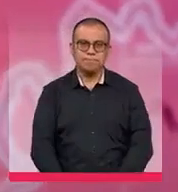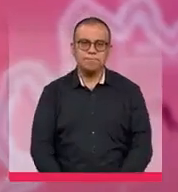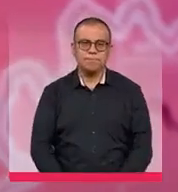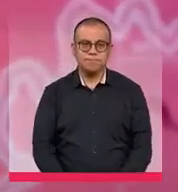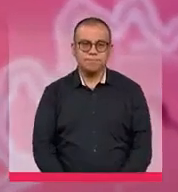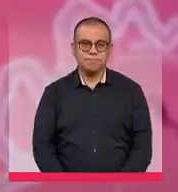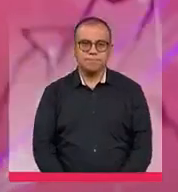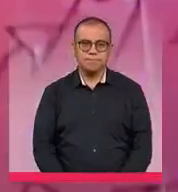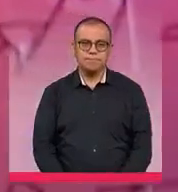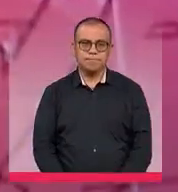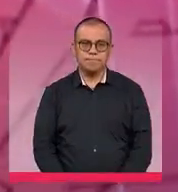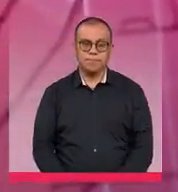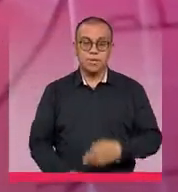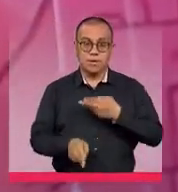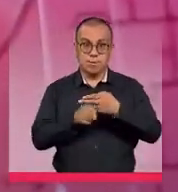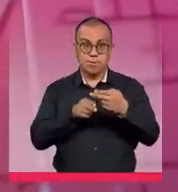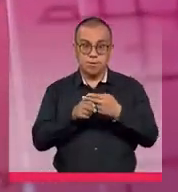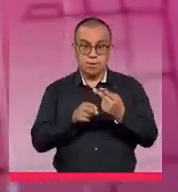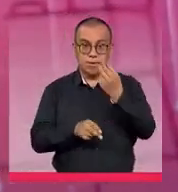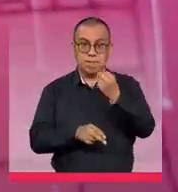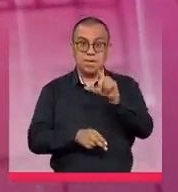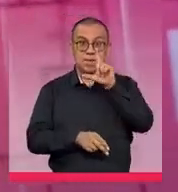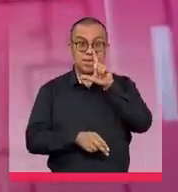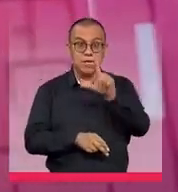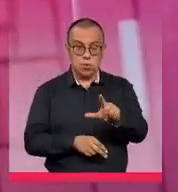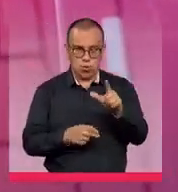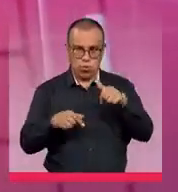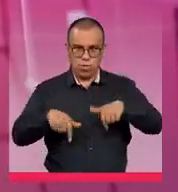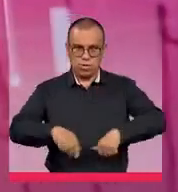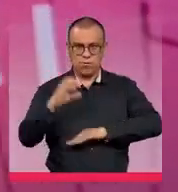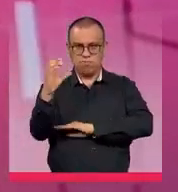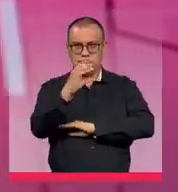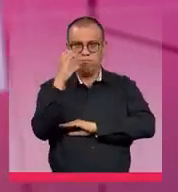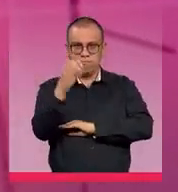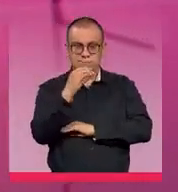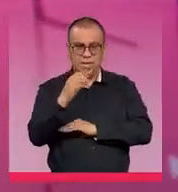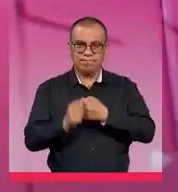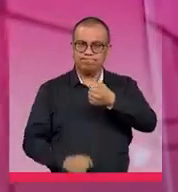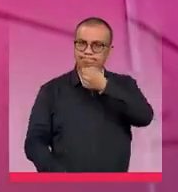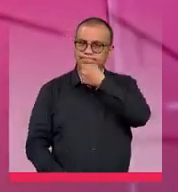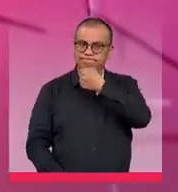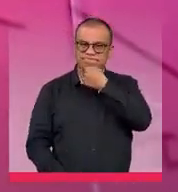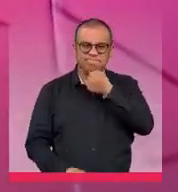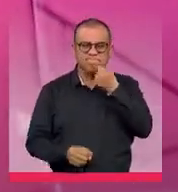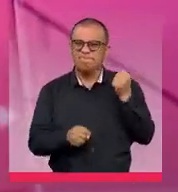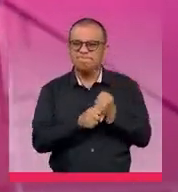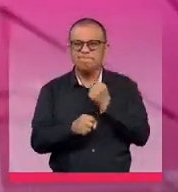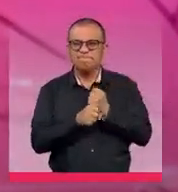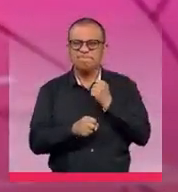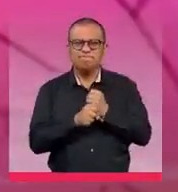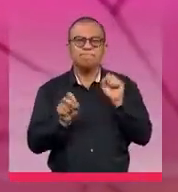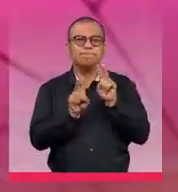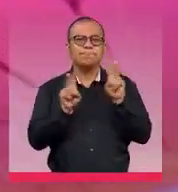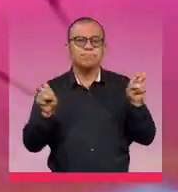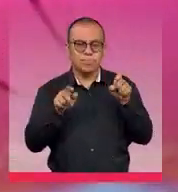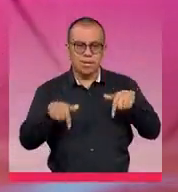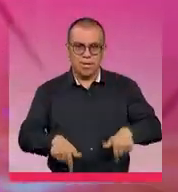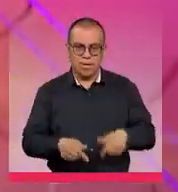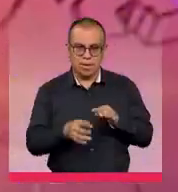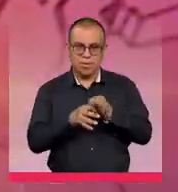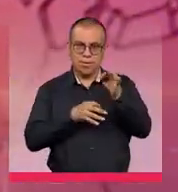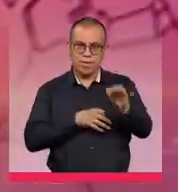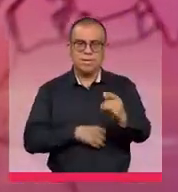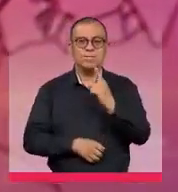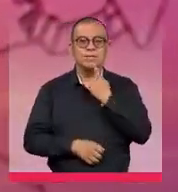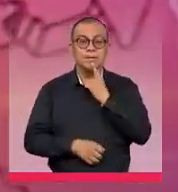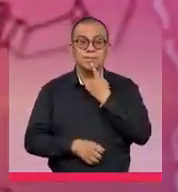en vísperas de la celebración del 20 de julio en colombia noticias capital conocido el trabajo de un profesor en el municipio de zipaquirá cundinamarca